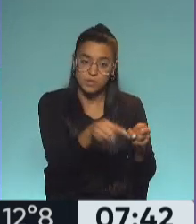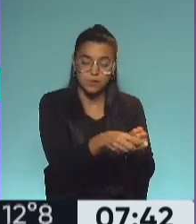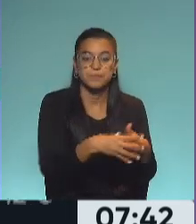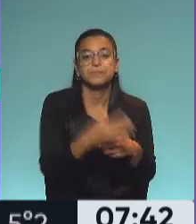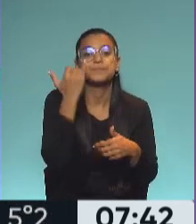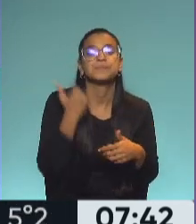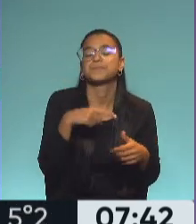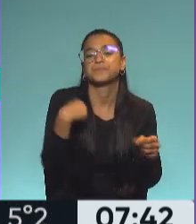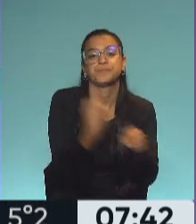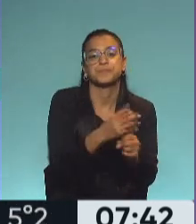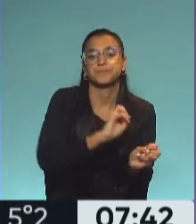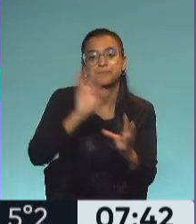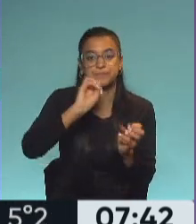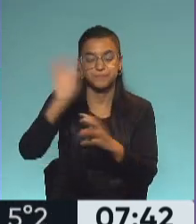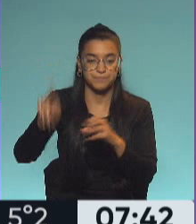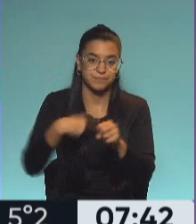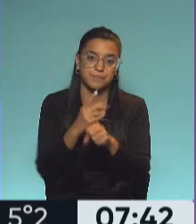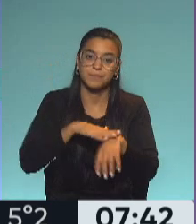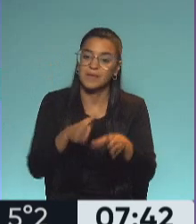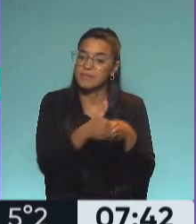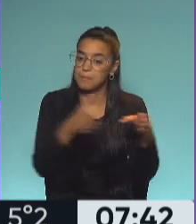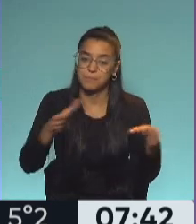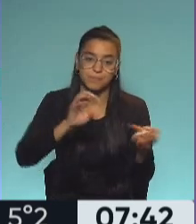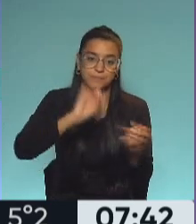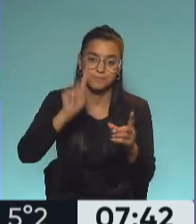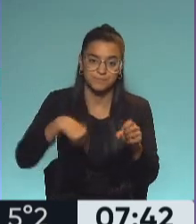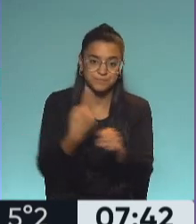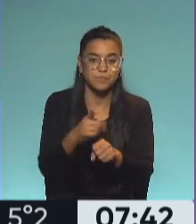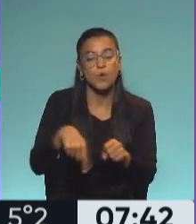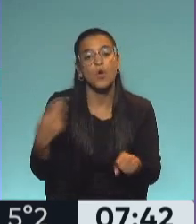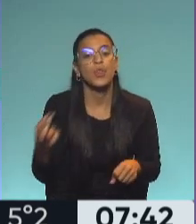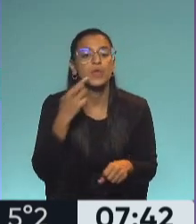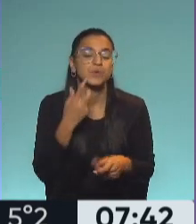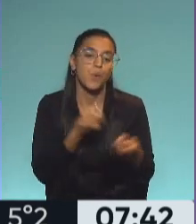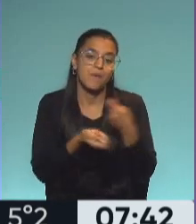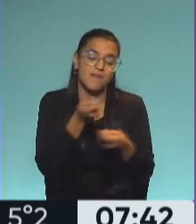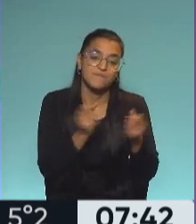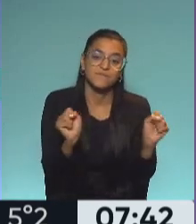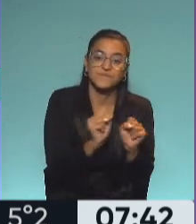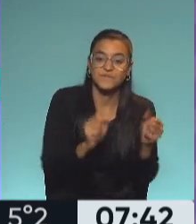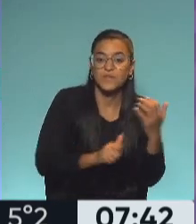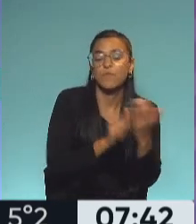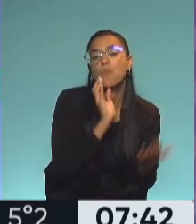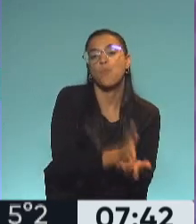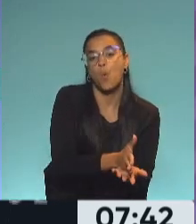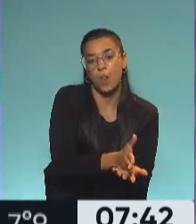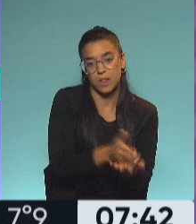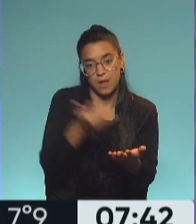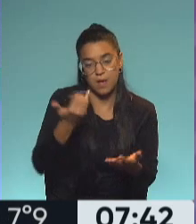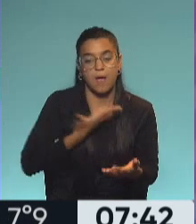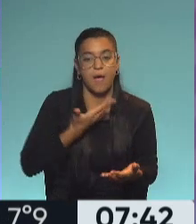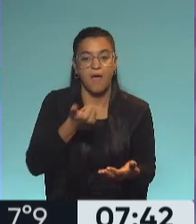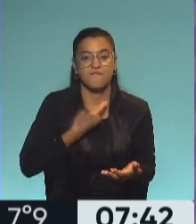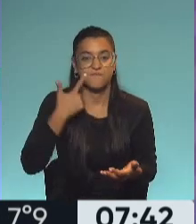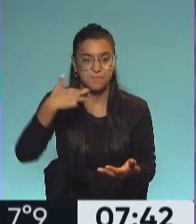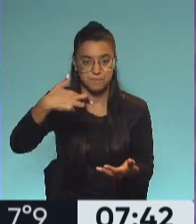que ya no van a poder exportar por un tiempo al menos, claro. Y después los 19 frigoríficos multados, que es lo que hizo